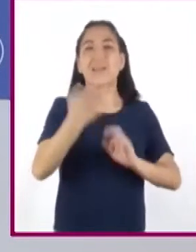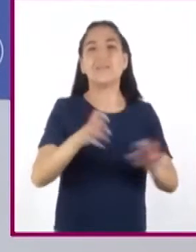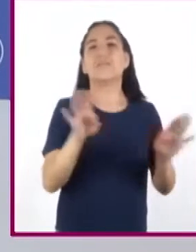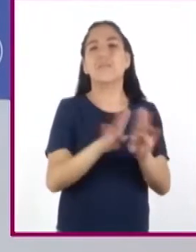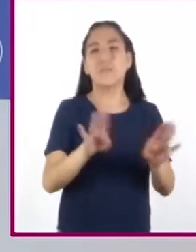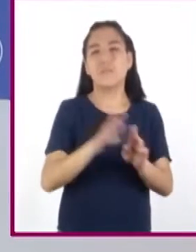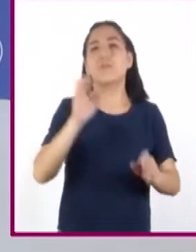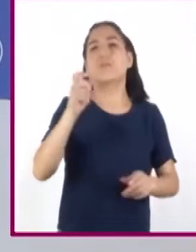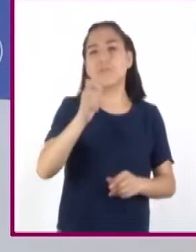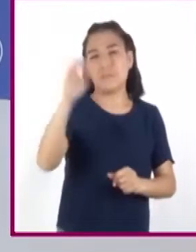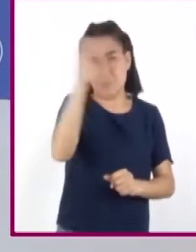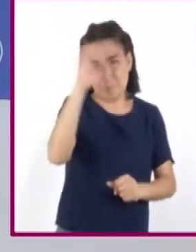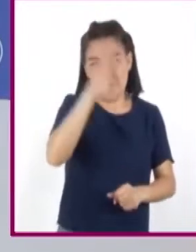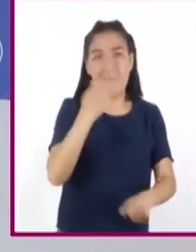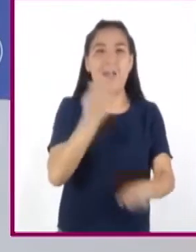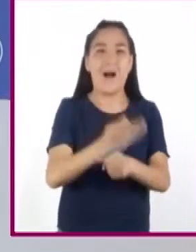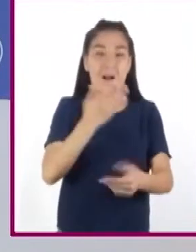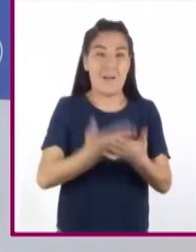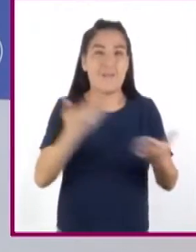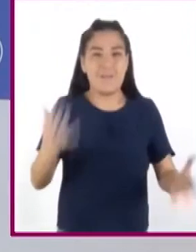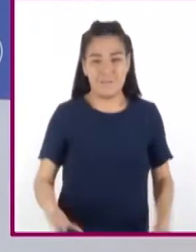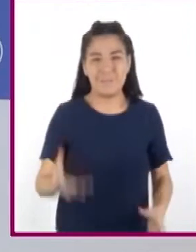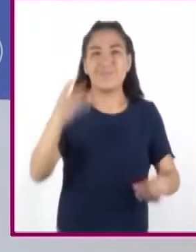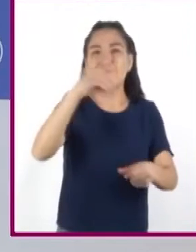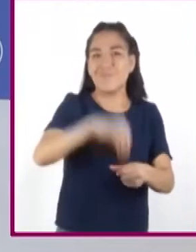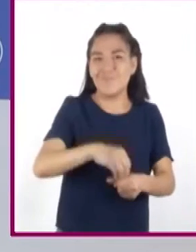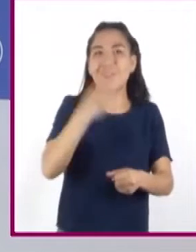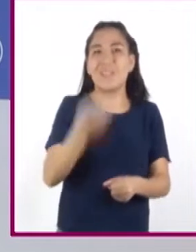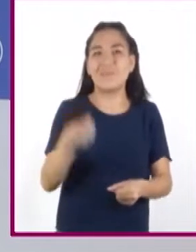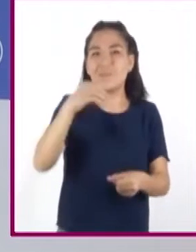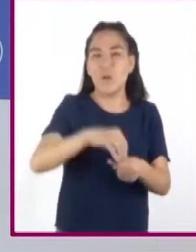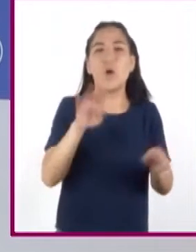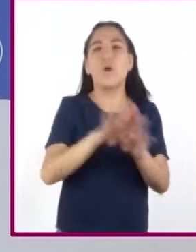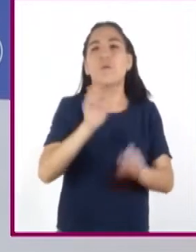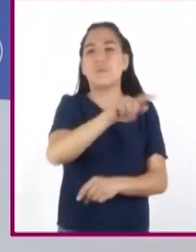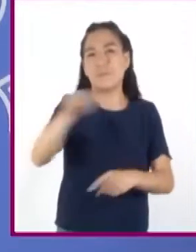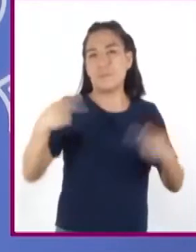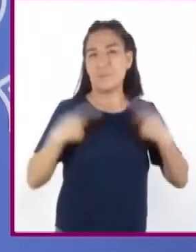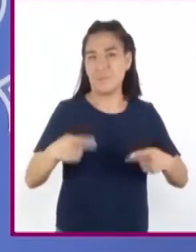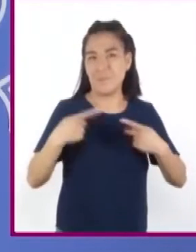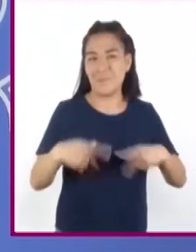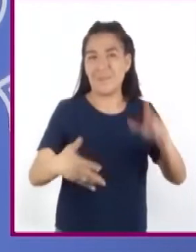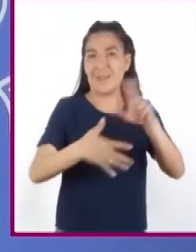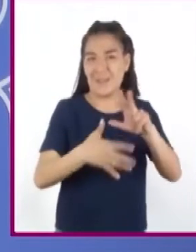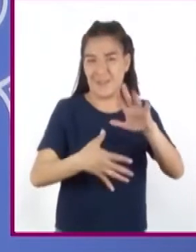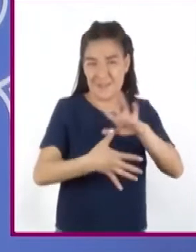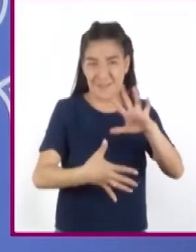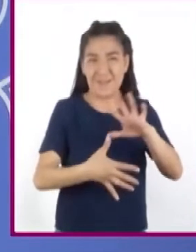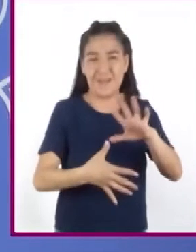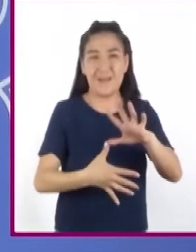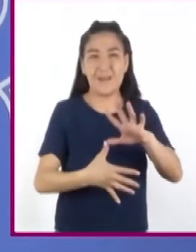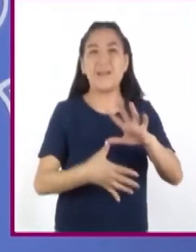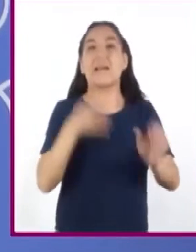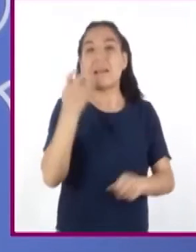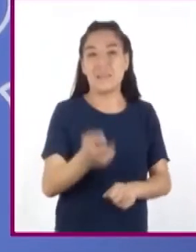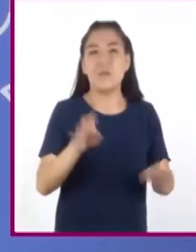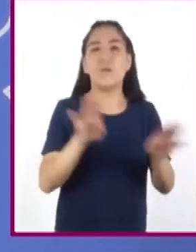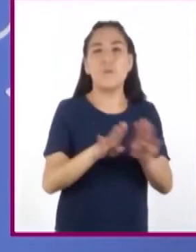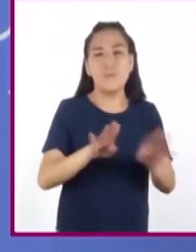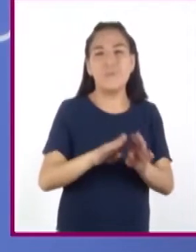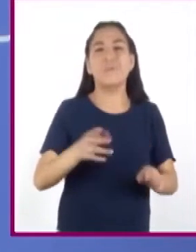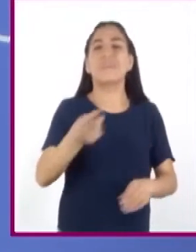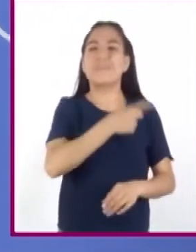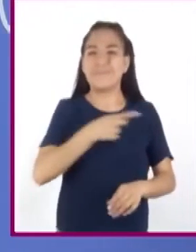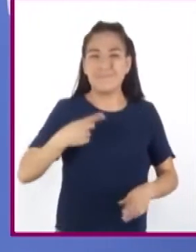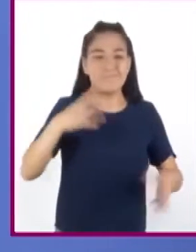que ahora constituyen la mayor parte de la población de hispanohablantes. Lo anterior nos obliga a hablar del